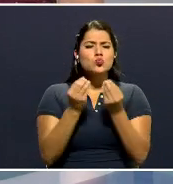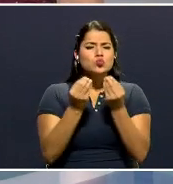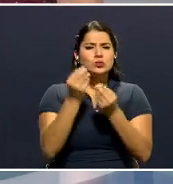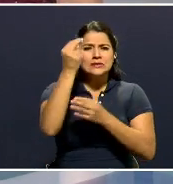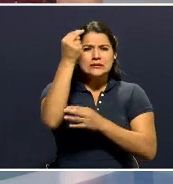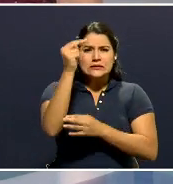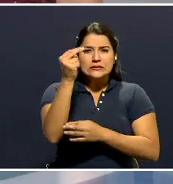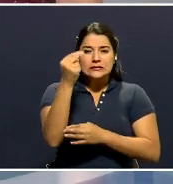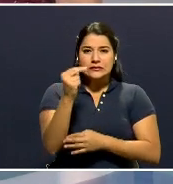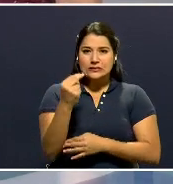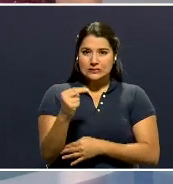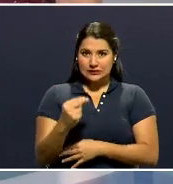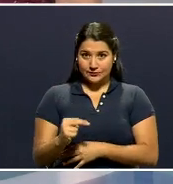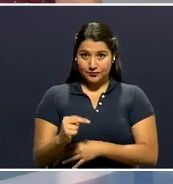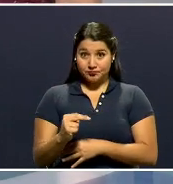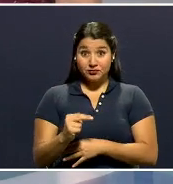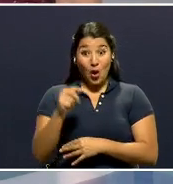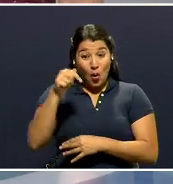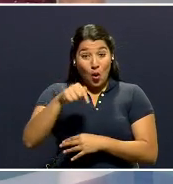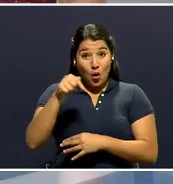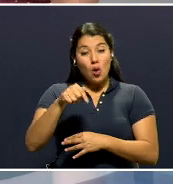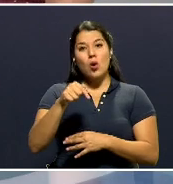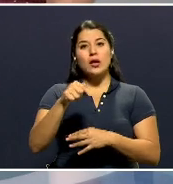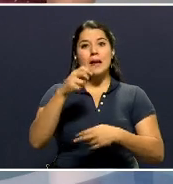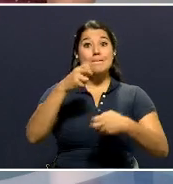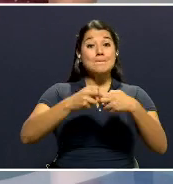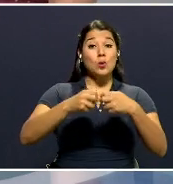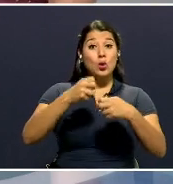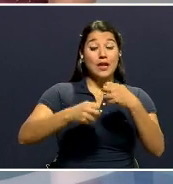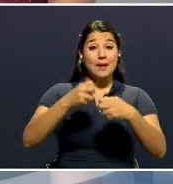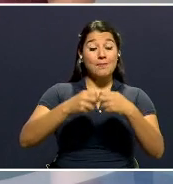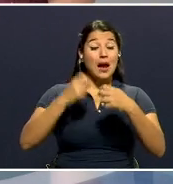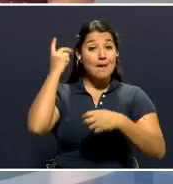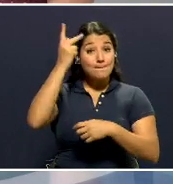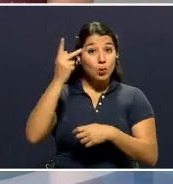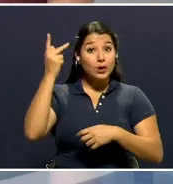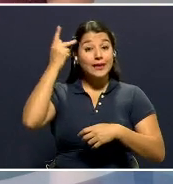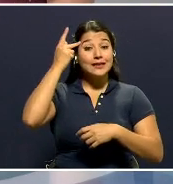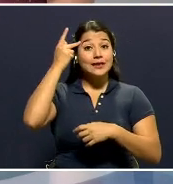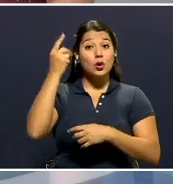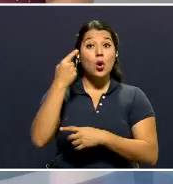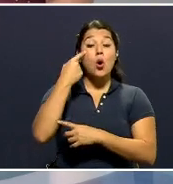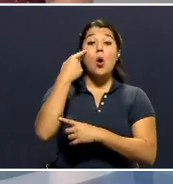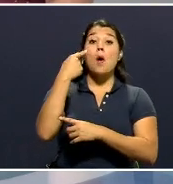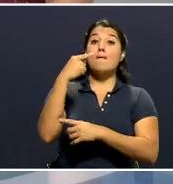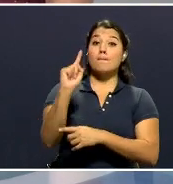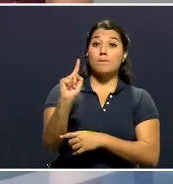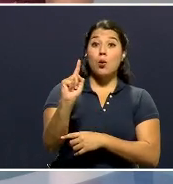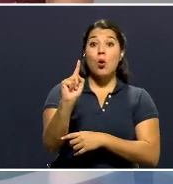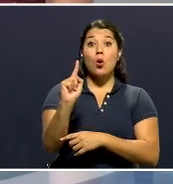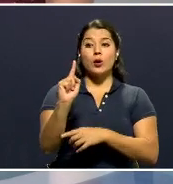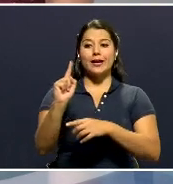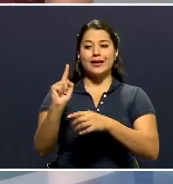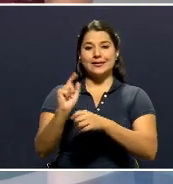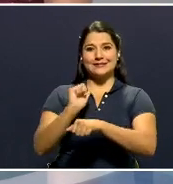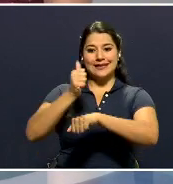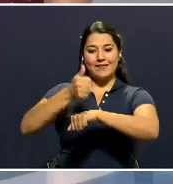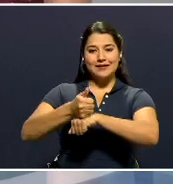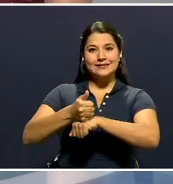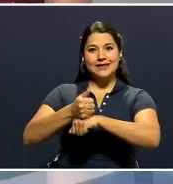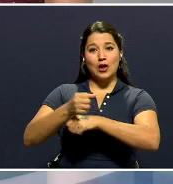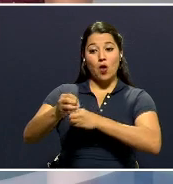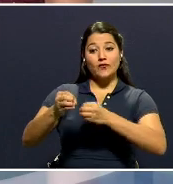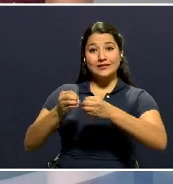intensa. El incendio político provocado por la creación de la Unidad Presidencial de Análisis de Datos,